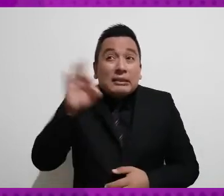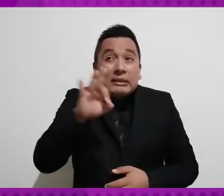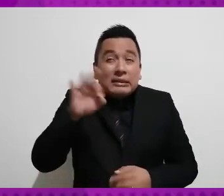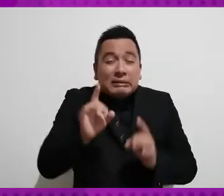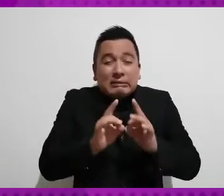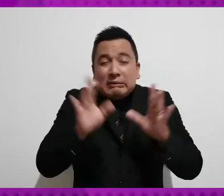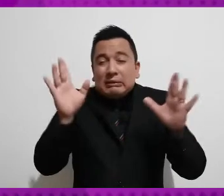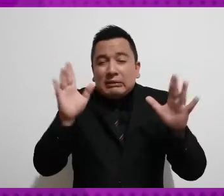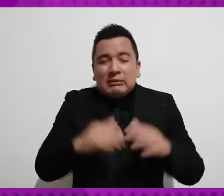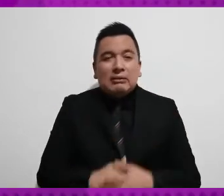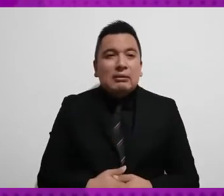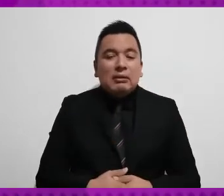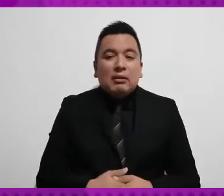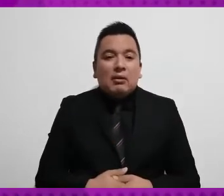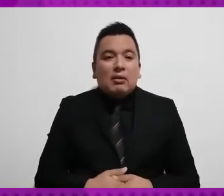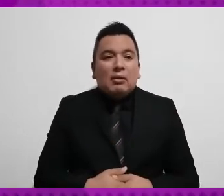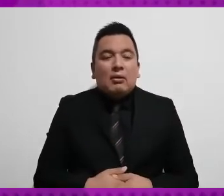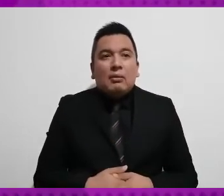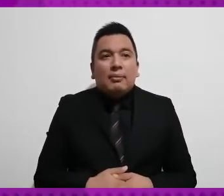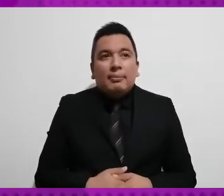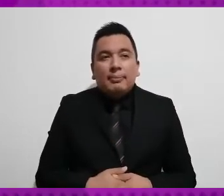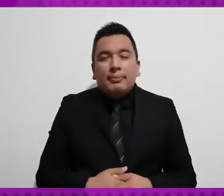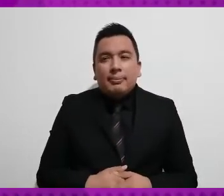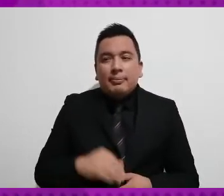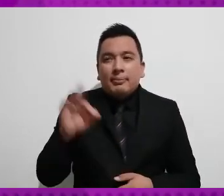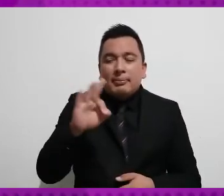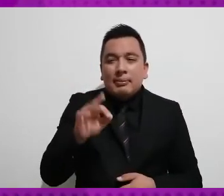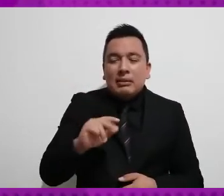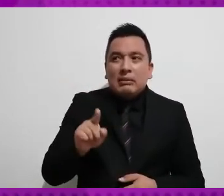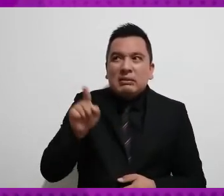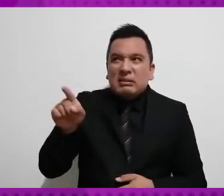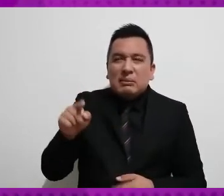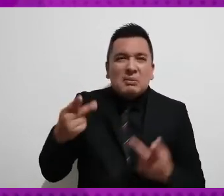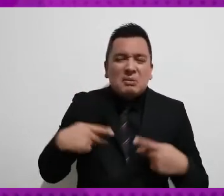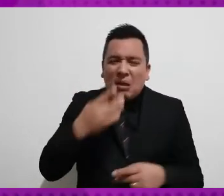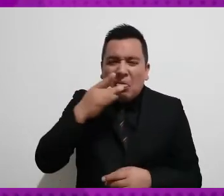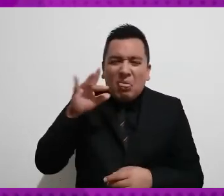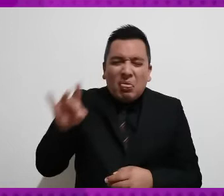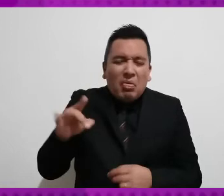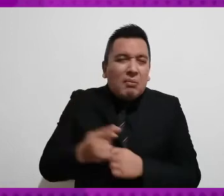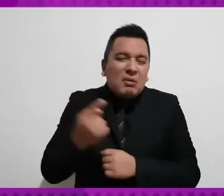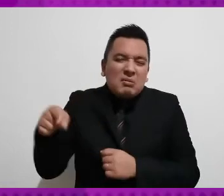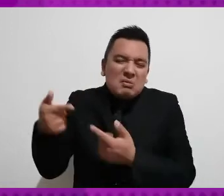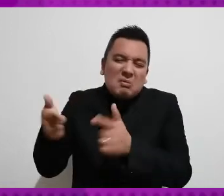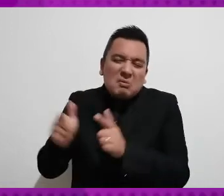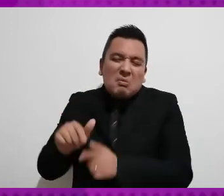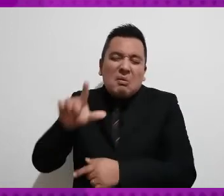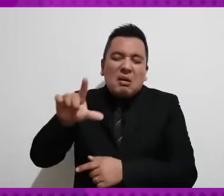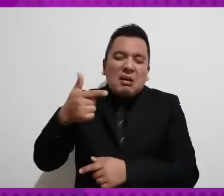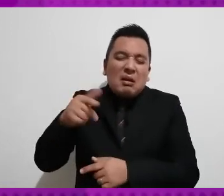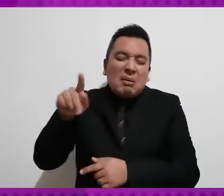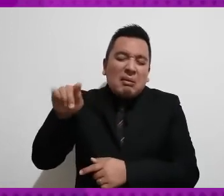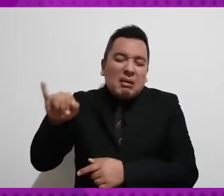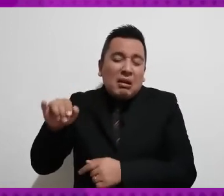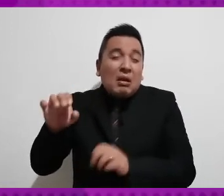que tenemos a veces de que sucede algún acto de discriminación por preferencia sexual, por lo